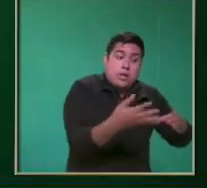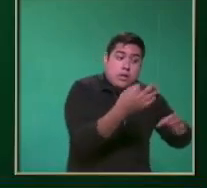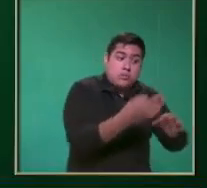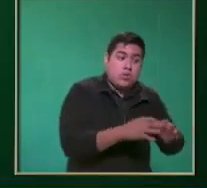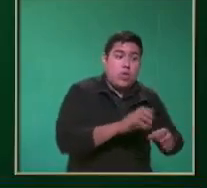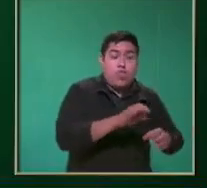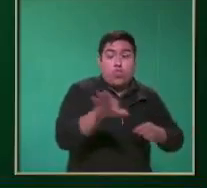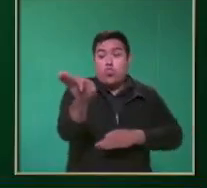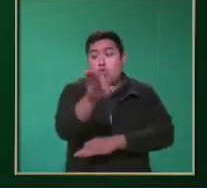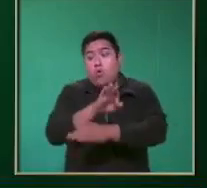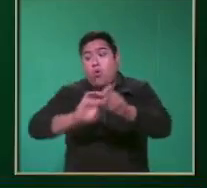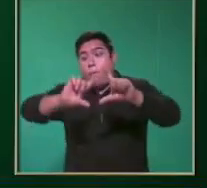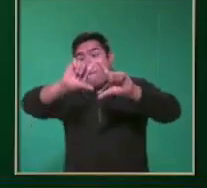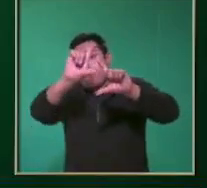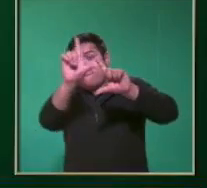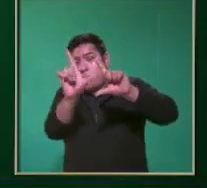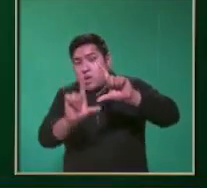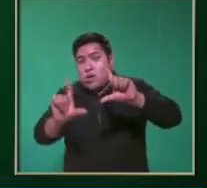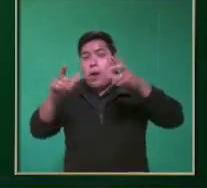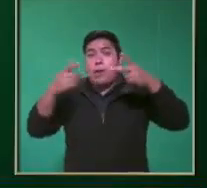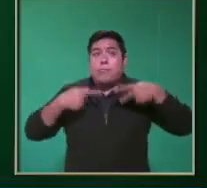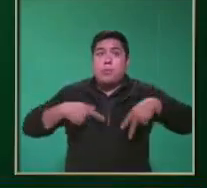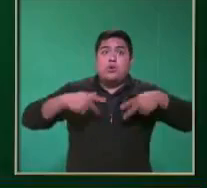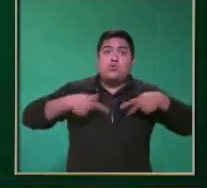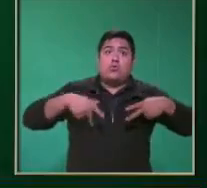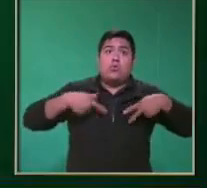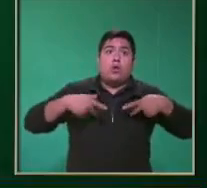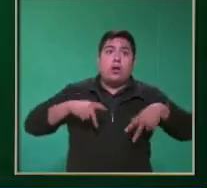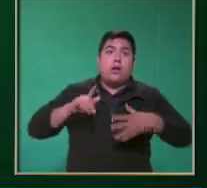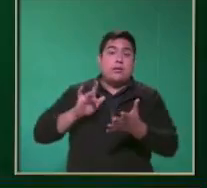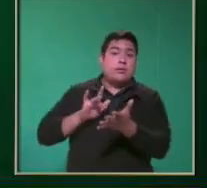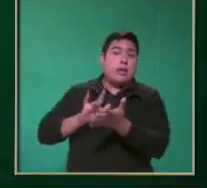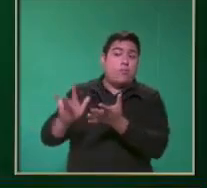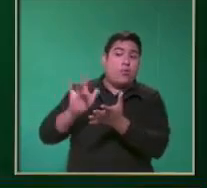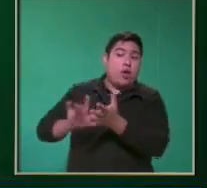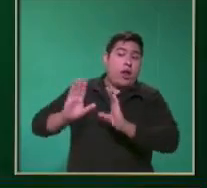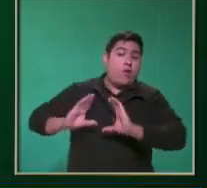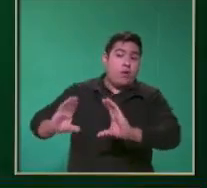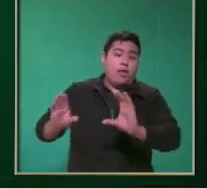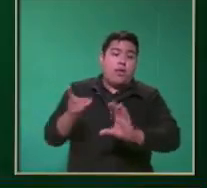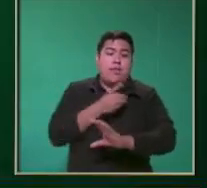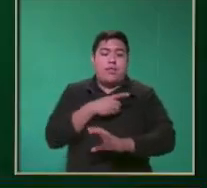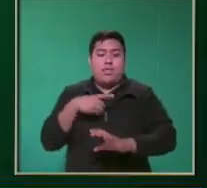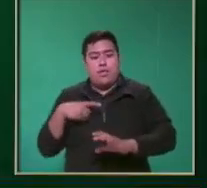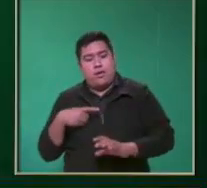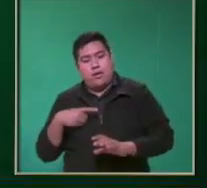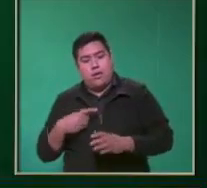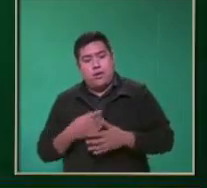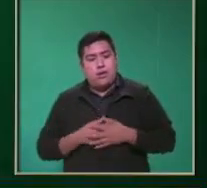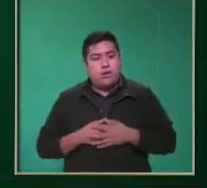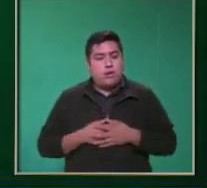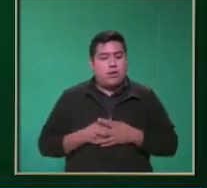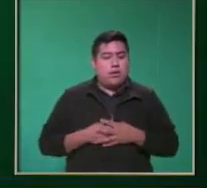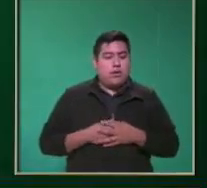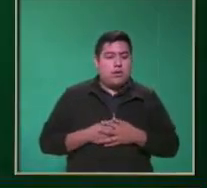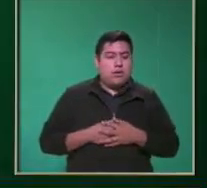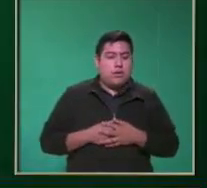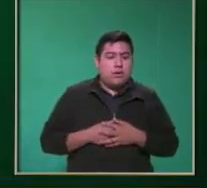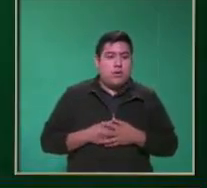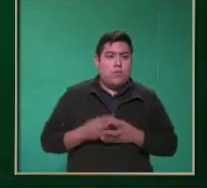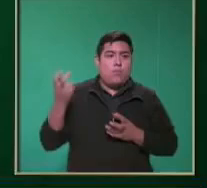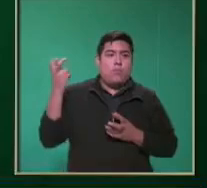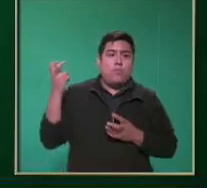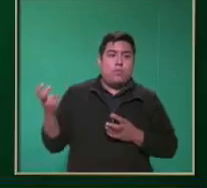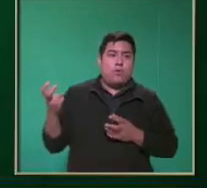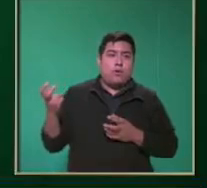corresponde a todo el país, a cada habitante de este país que tiene relación directa con cada una de las regiones. Por lo